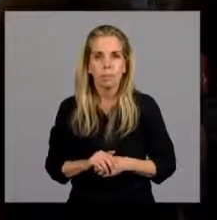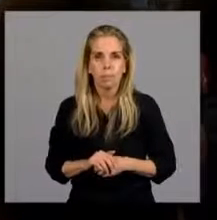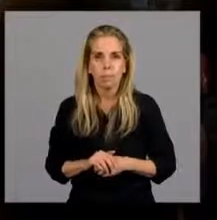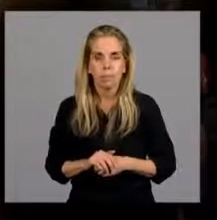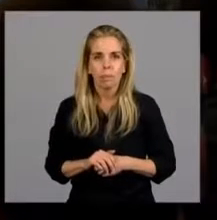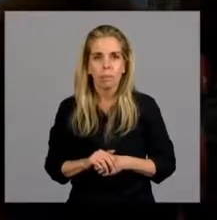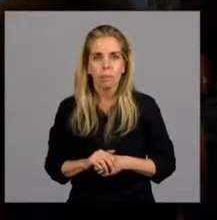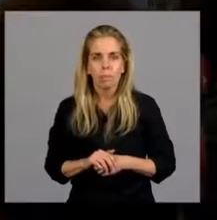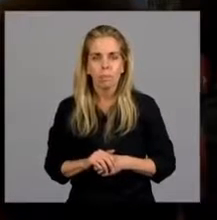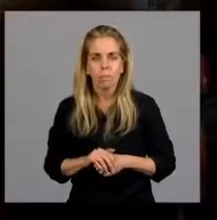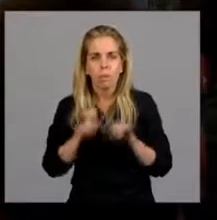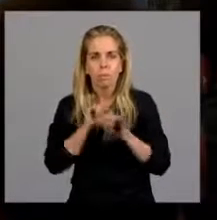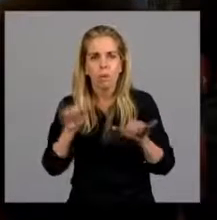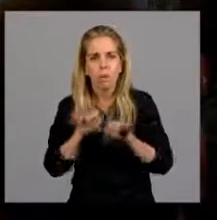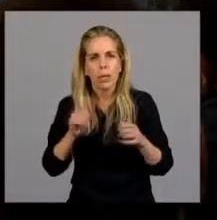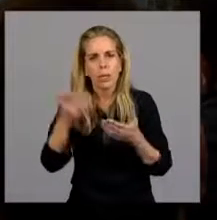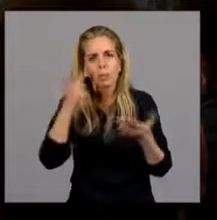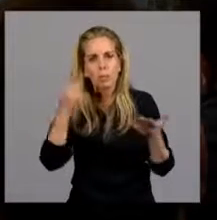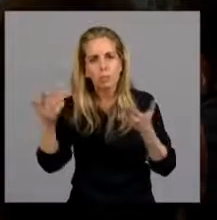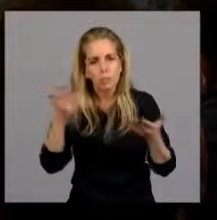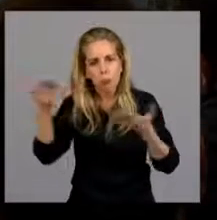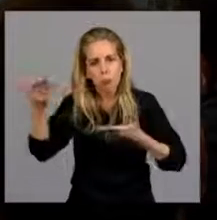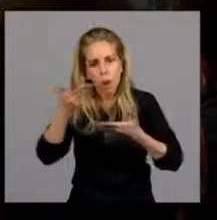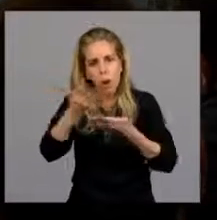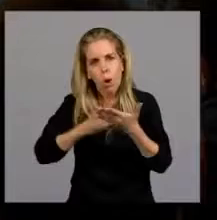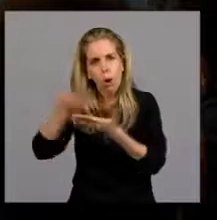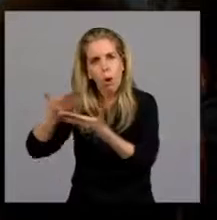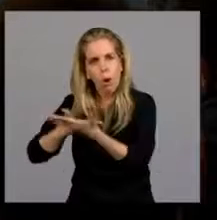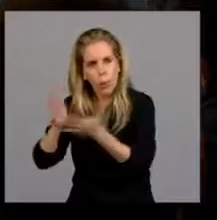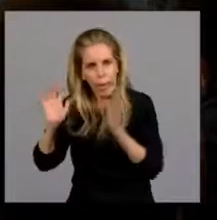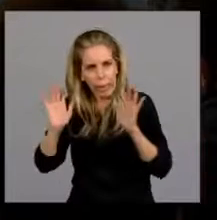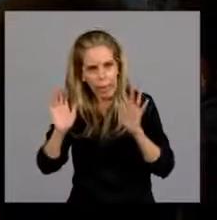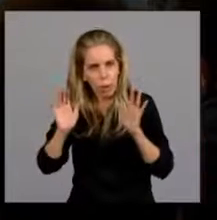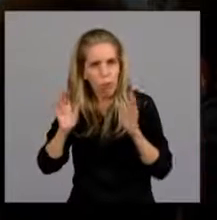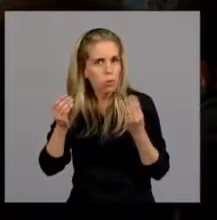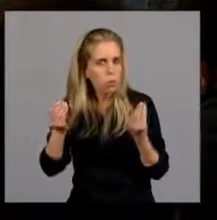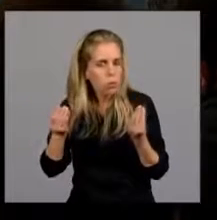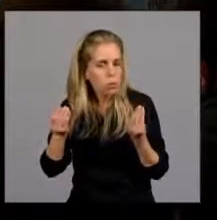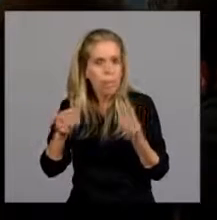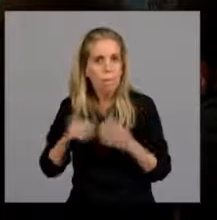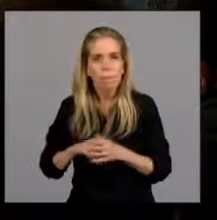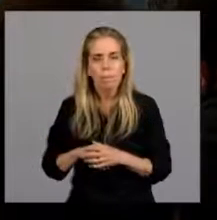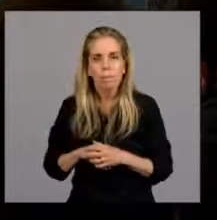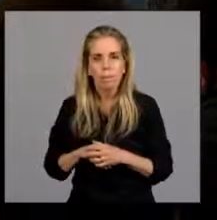de datos comparativos, pero tiene que ver no puertas adentro, sino puertas afuera.